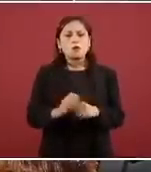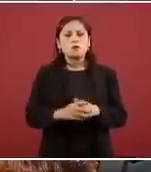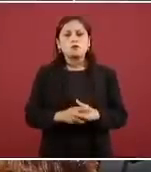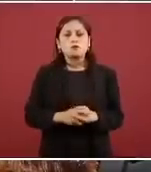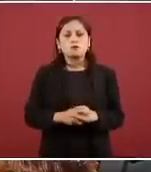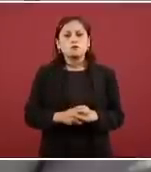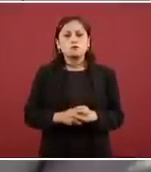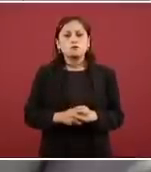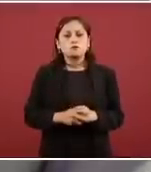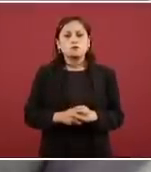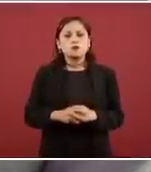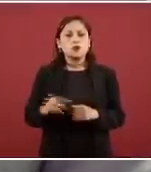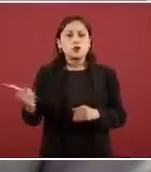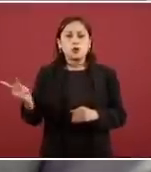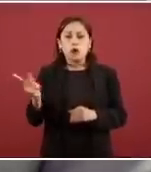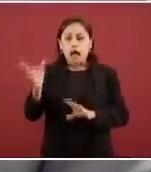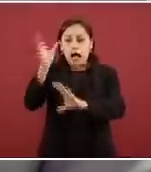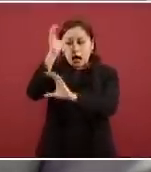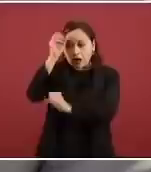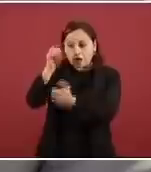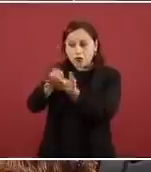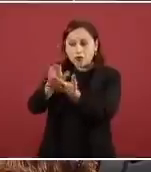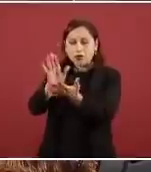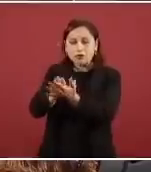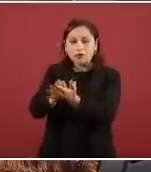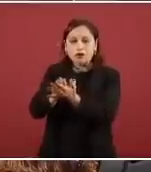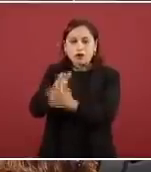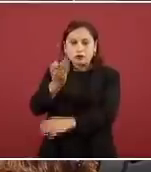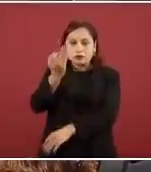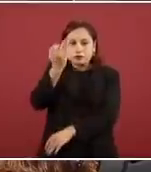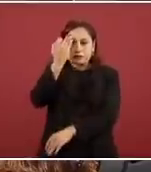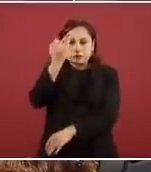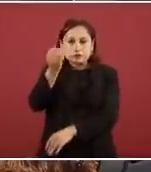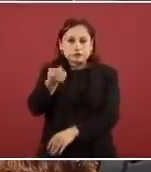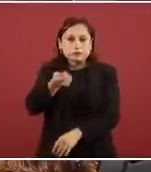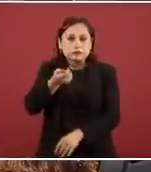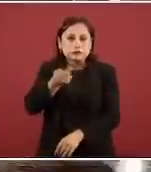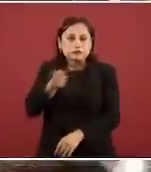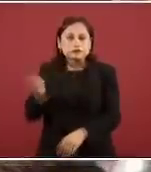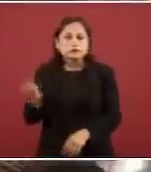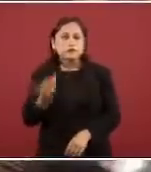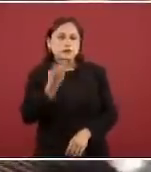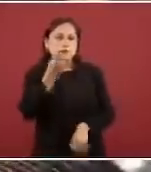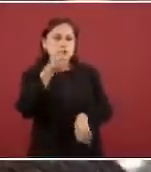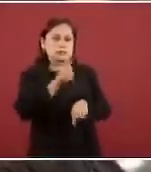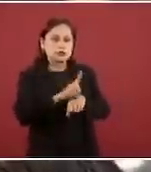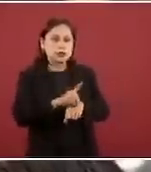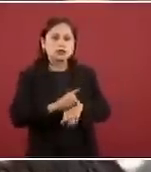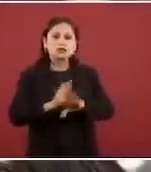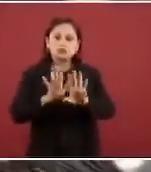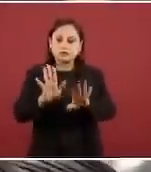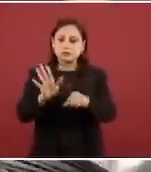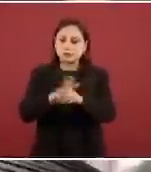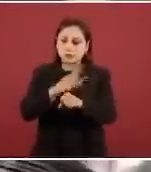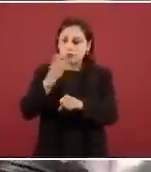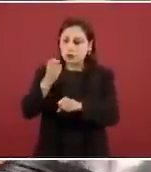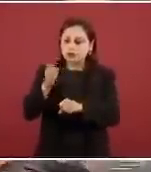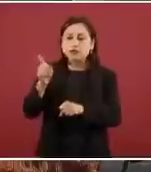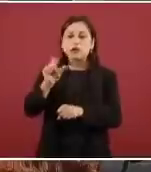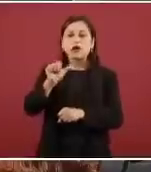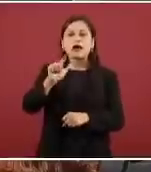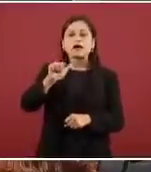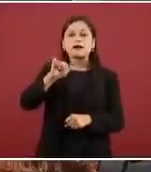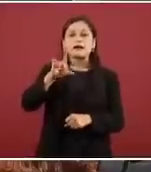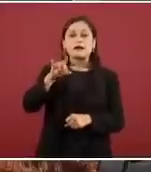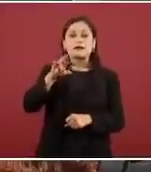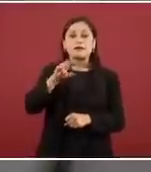la tregua duró muy poco. 3 días. Por eso. 3 días duró la tregua. Alejandro te va a atender. Lo que